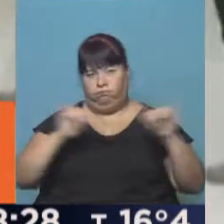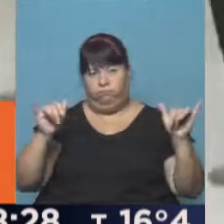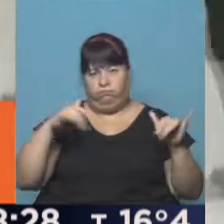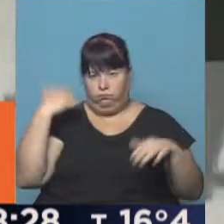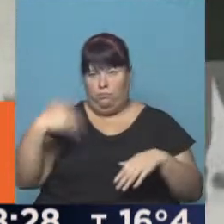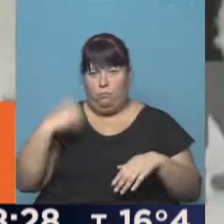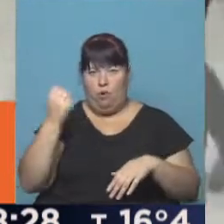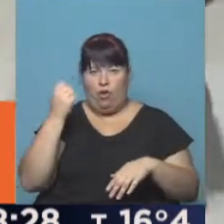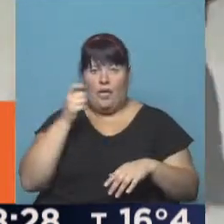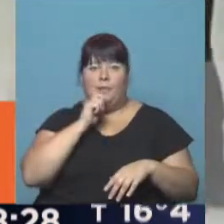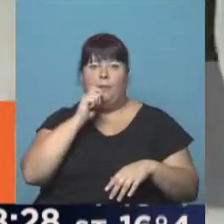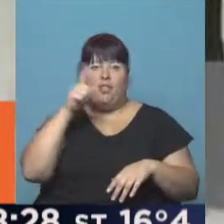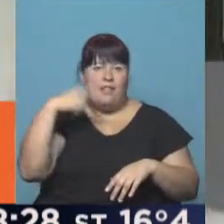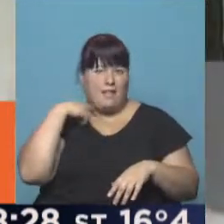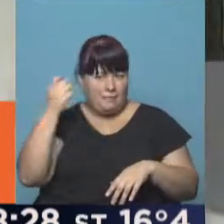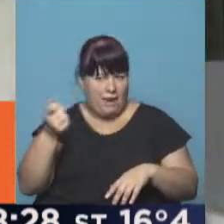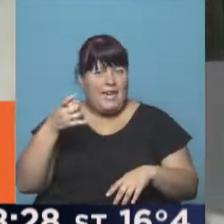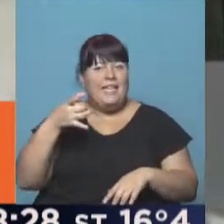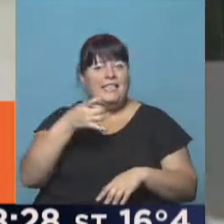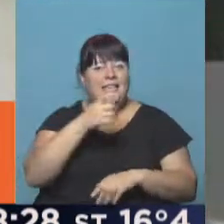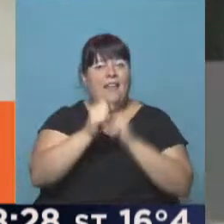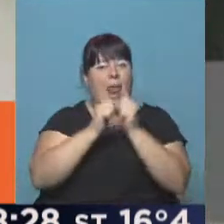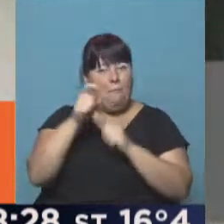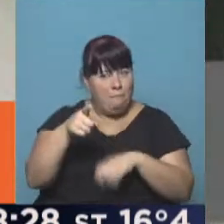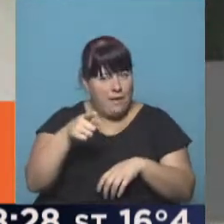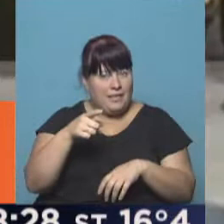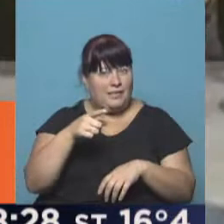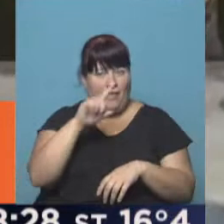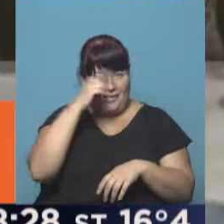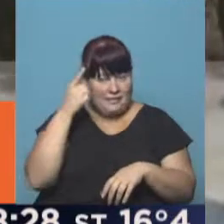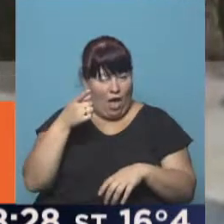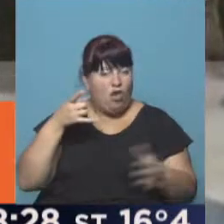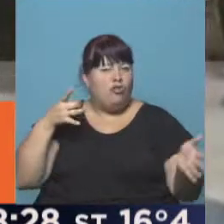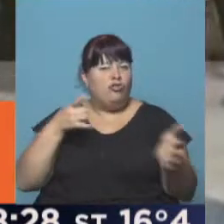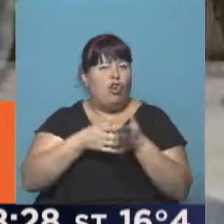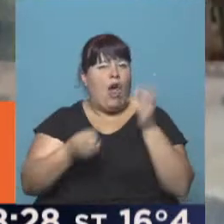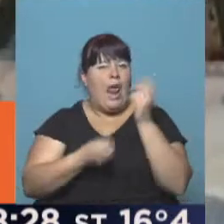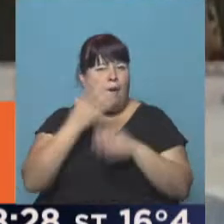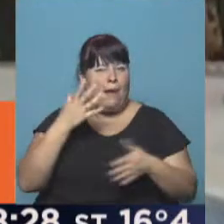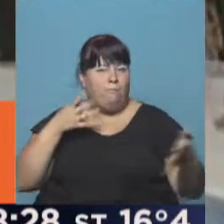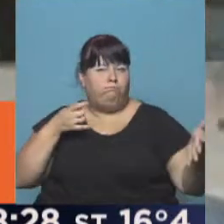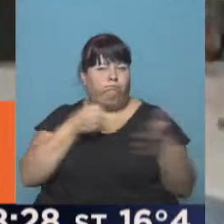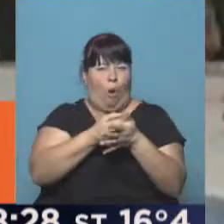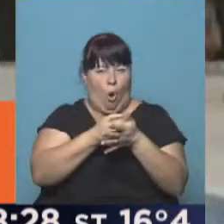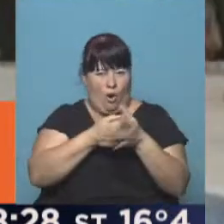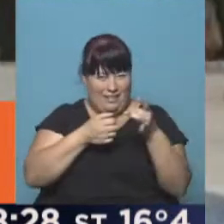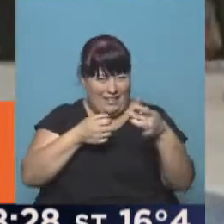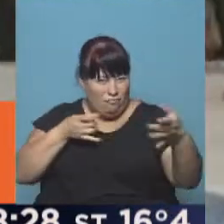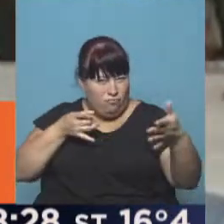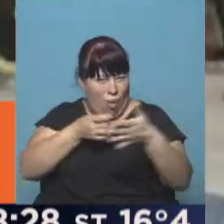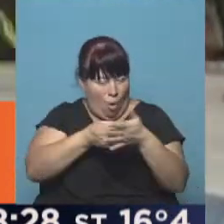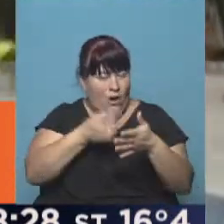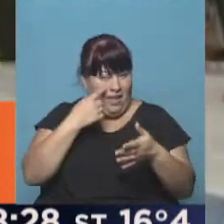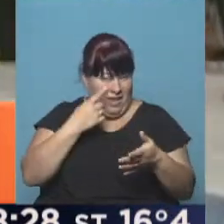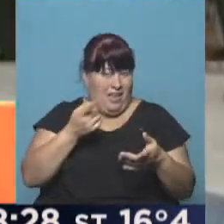cobra importancia en los medios españoles. Un tren de la compañía chocó esta mañana con el tope de la vía.